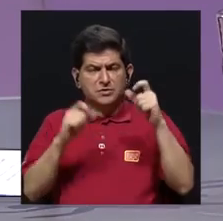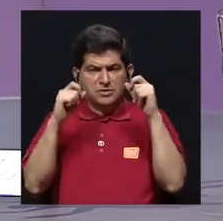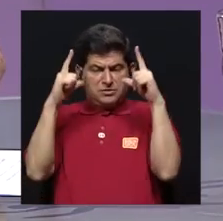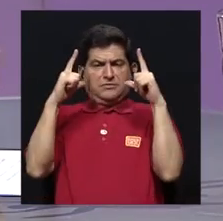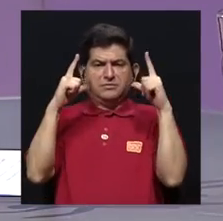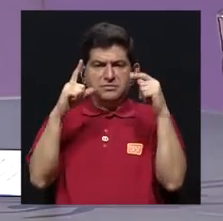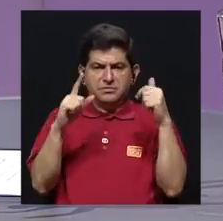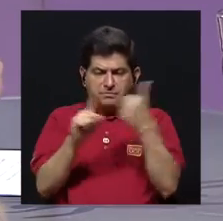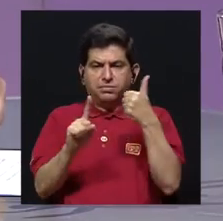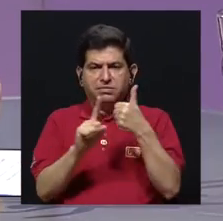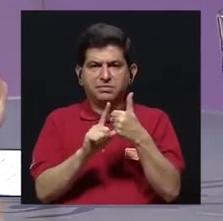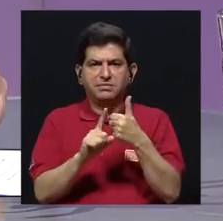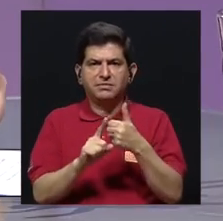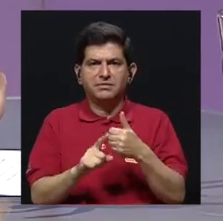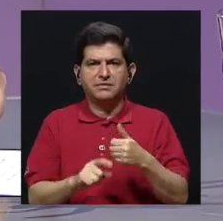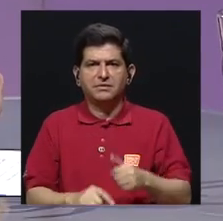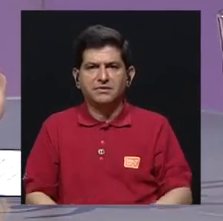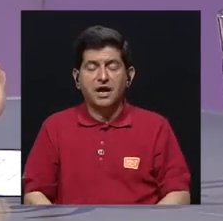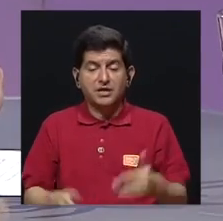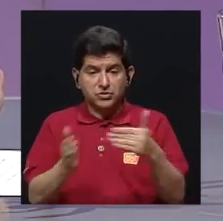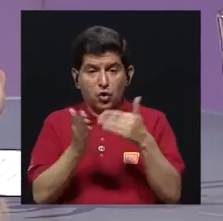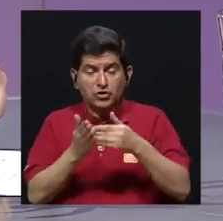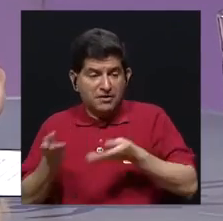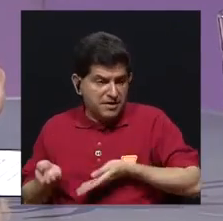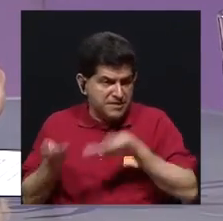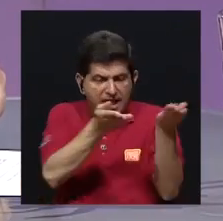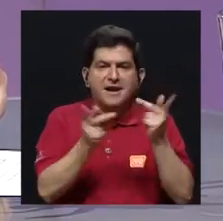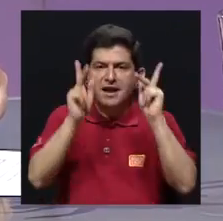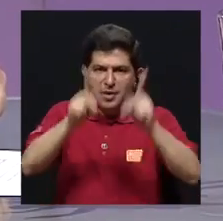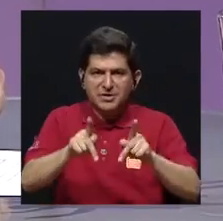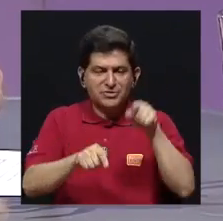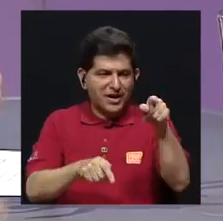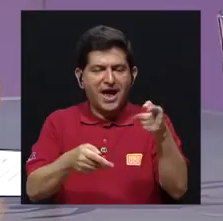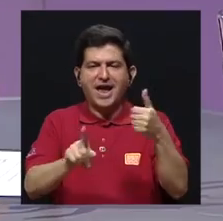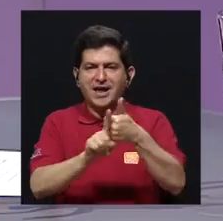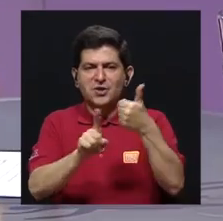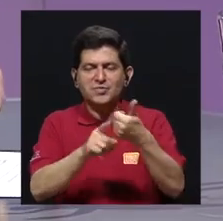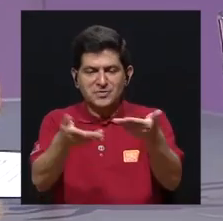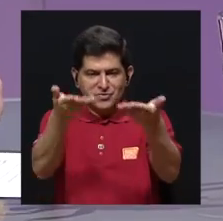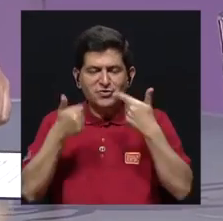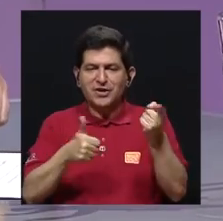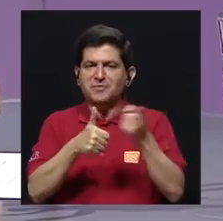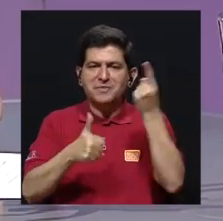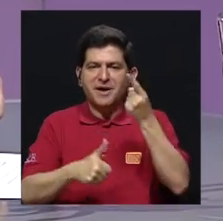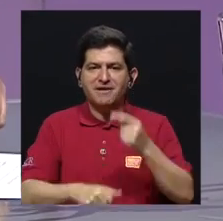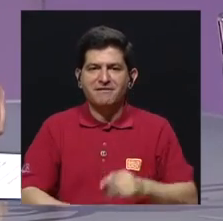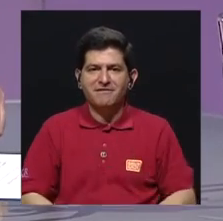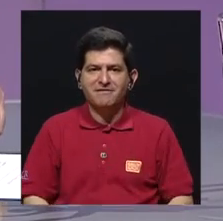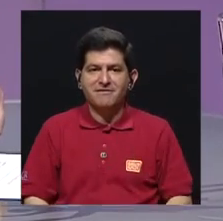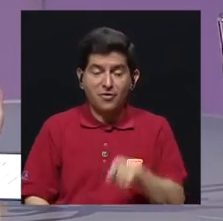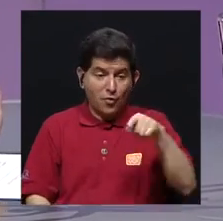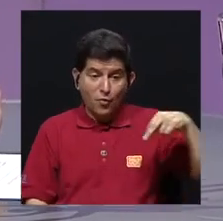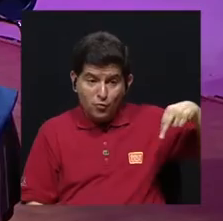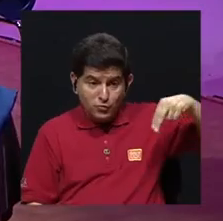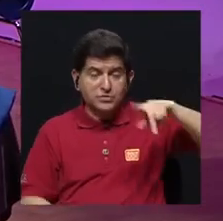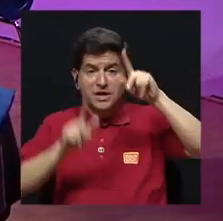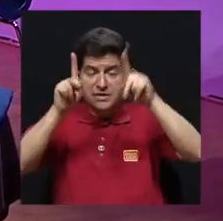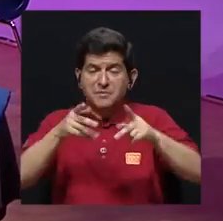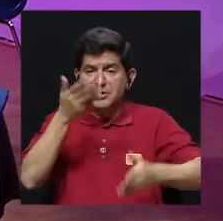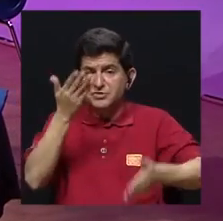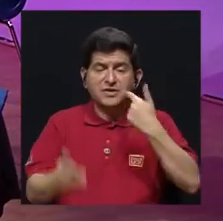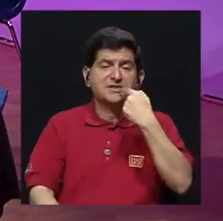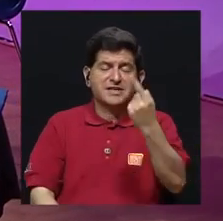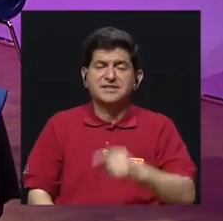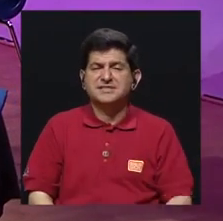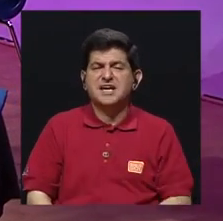impresionantes e impactantes, ¿verdad? Porque estamos devolviendo a las personas lo que esas personas nos dicen. O sea, en ese momento ustedes iban caminando y la gente, por ejemplo,